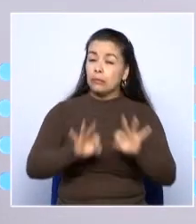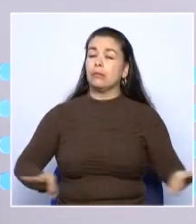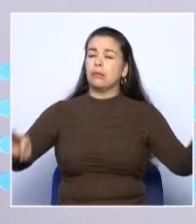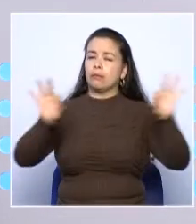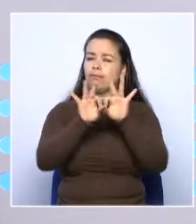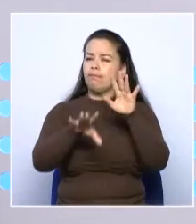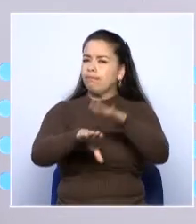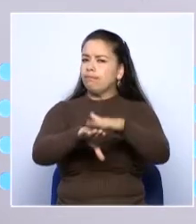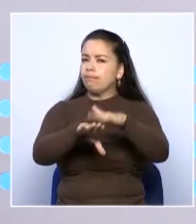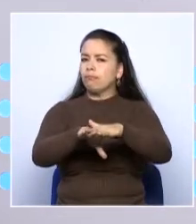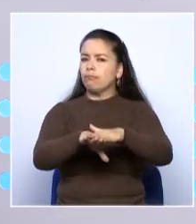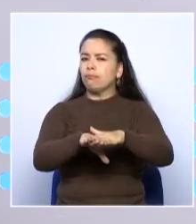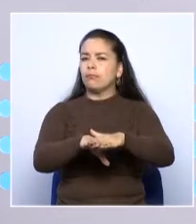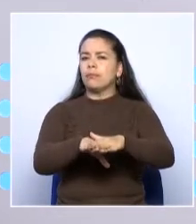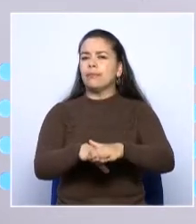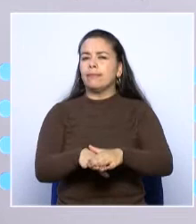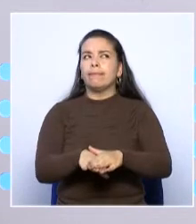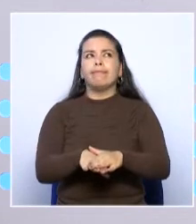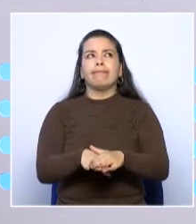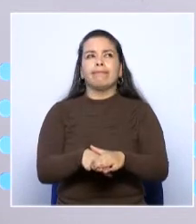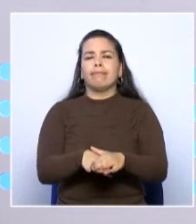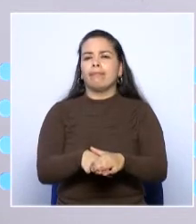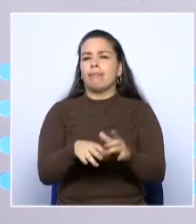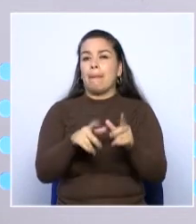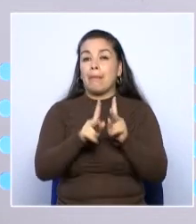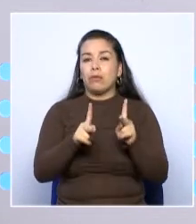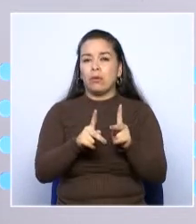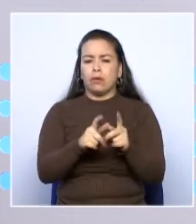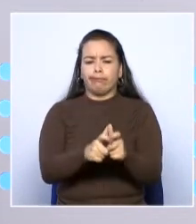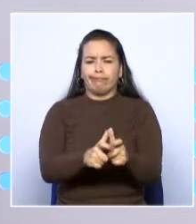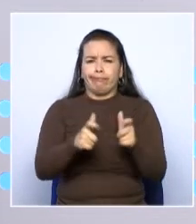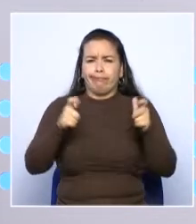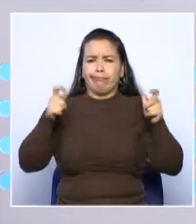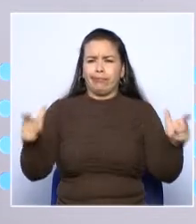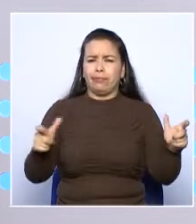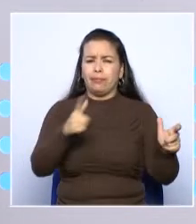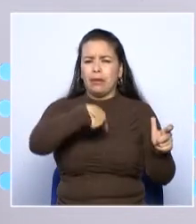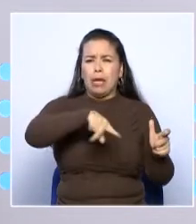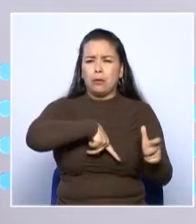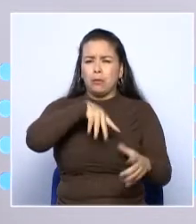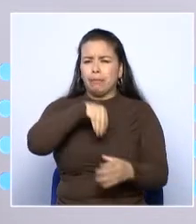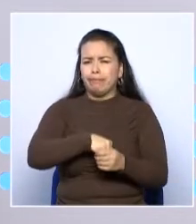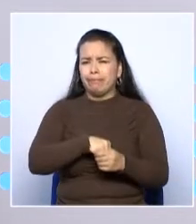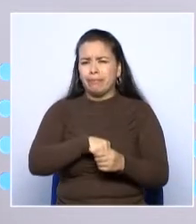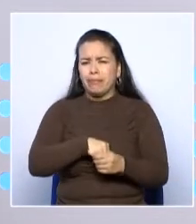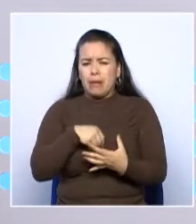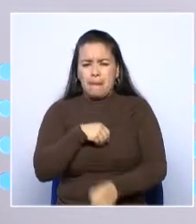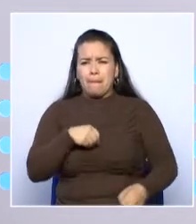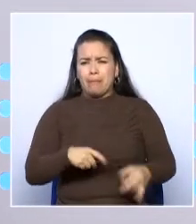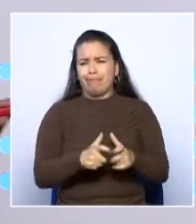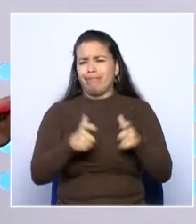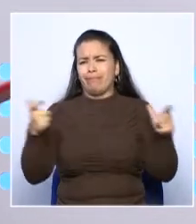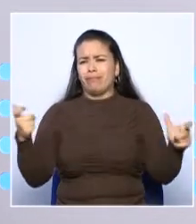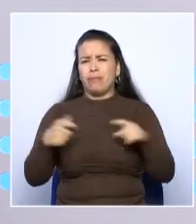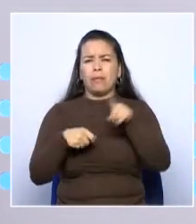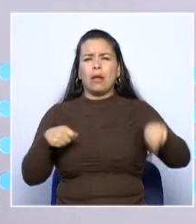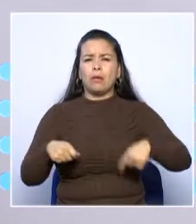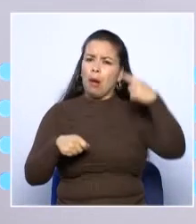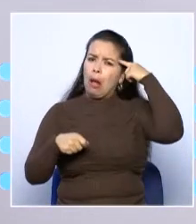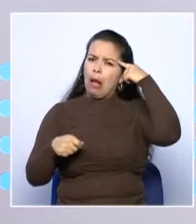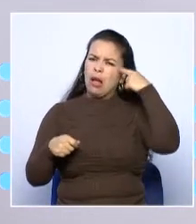algo. Estamos así de personas con cálculos. Y pueden sentir agriera y creen que es una gastritis